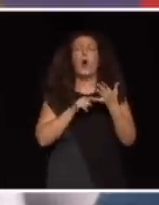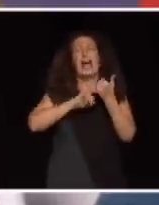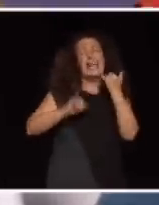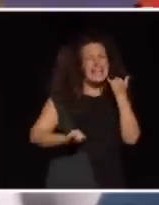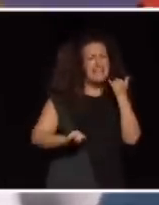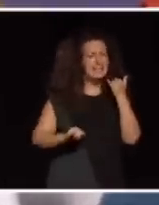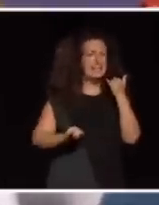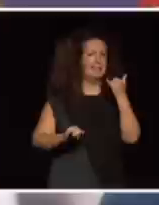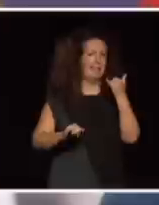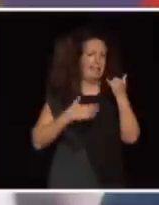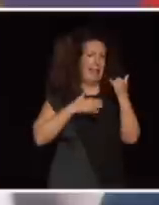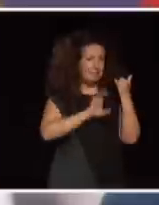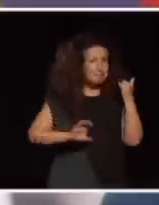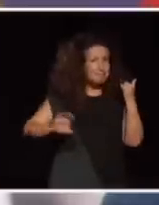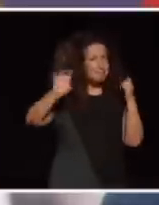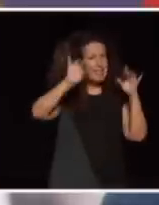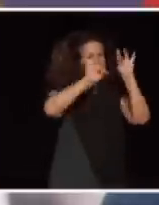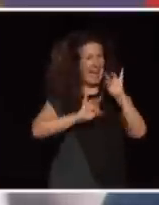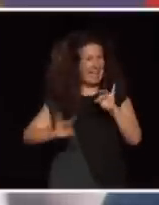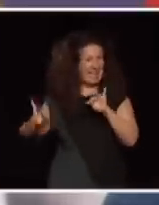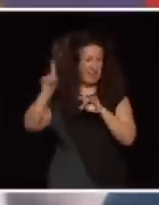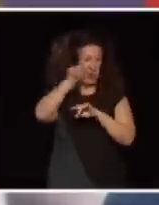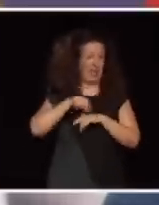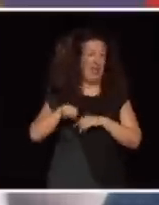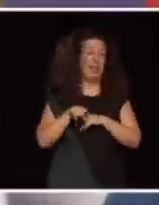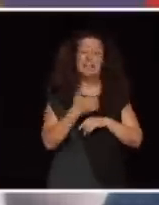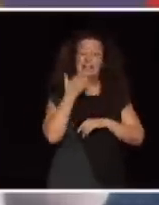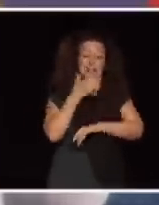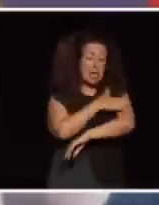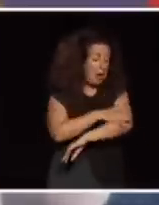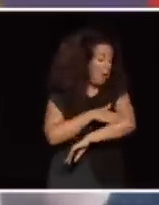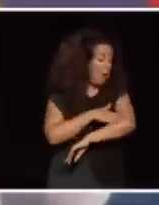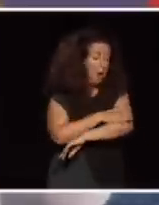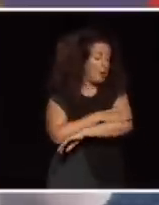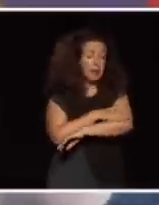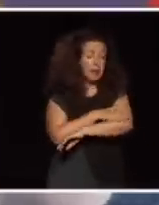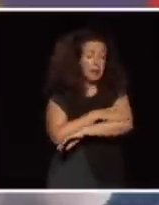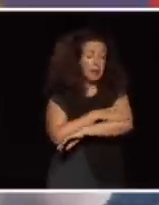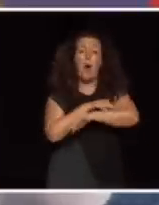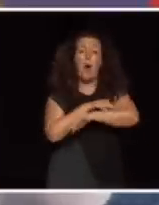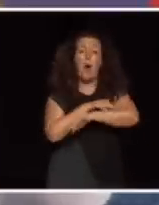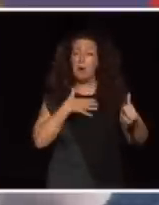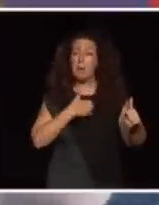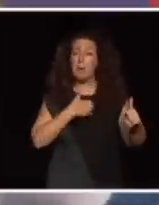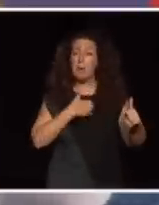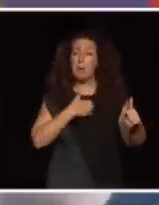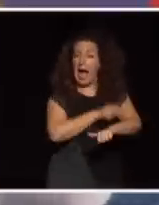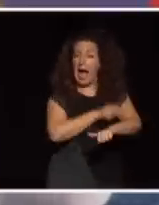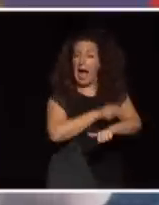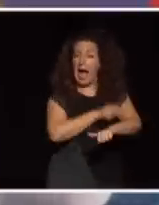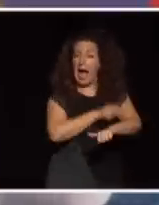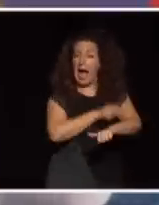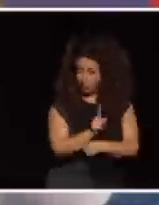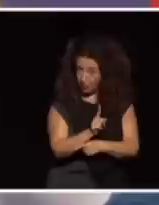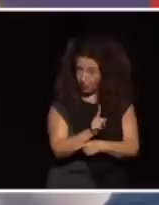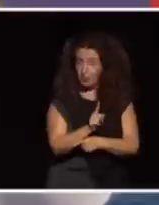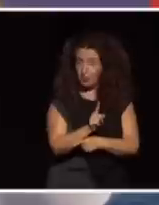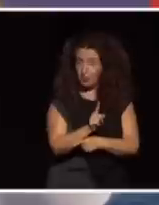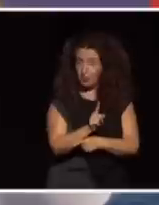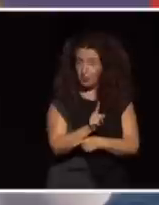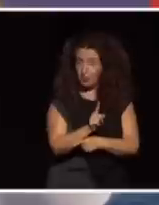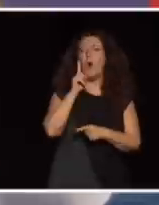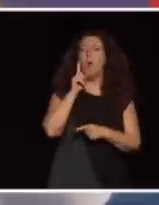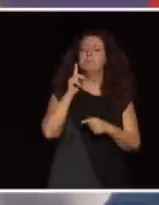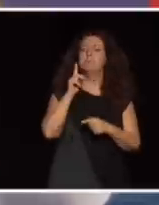es enormemente peligroso, porque si el Gobierno no gobierna con valentía, si no construimos un Gobierno